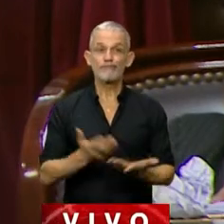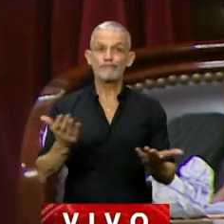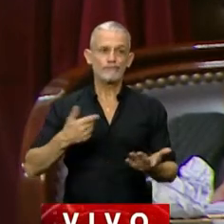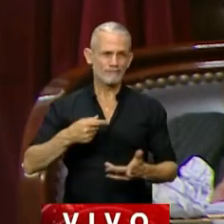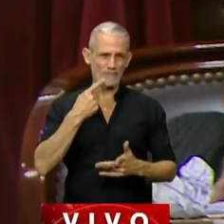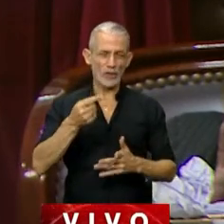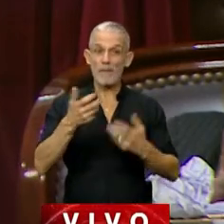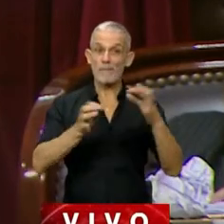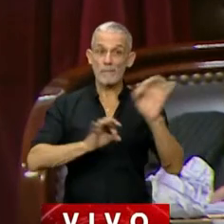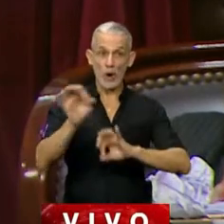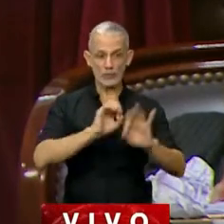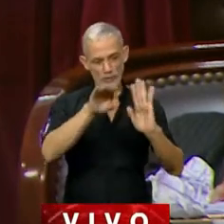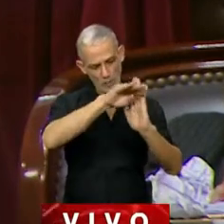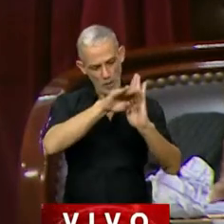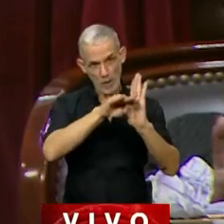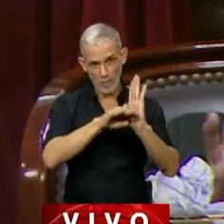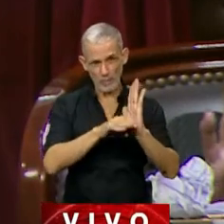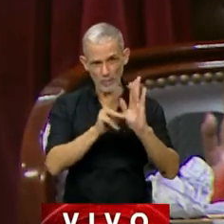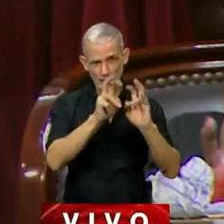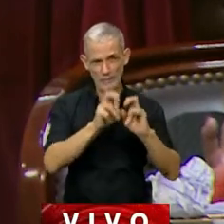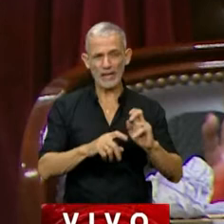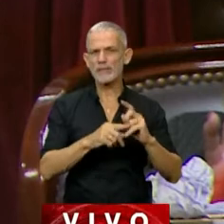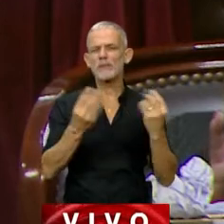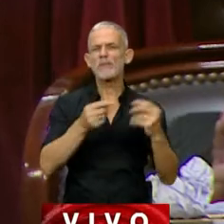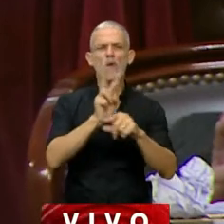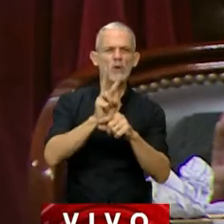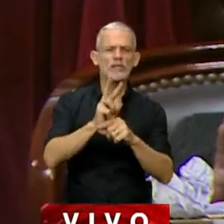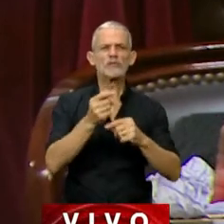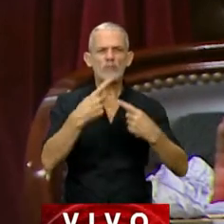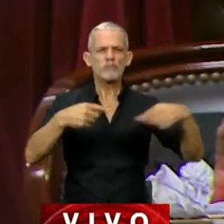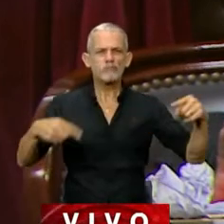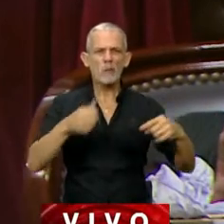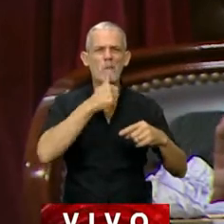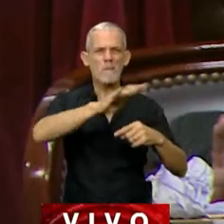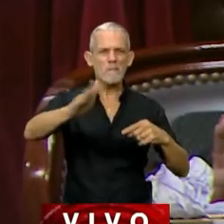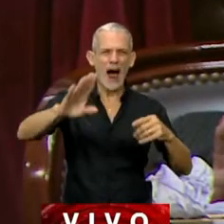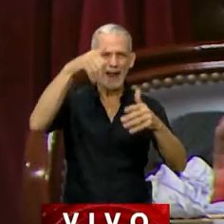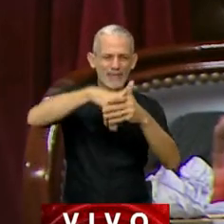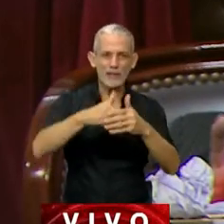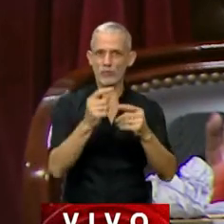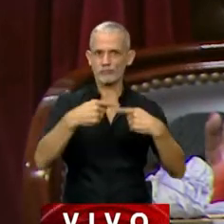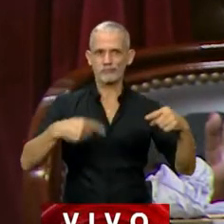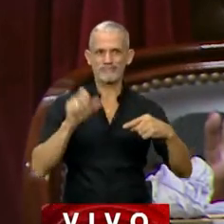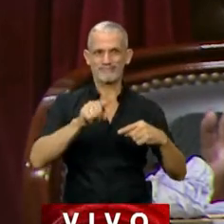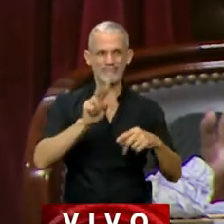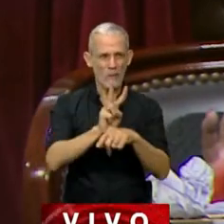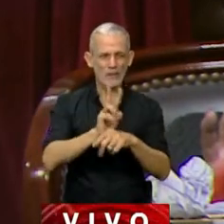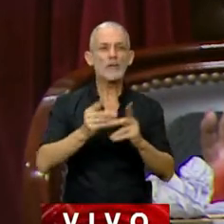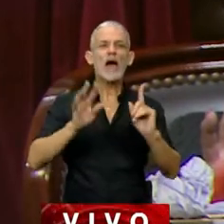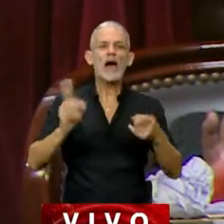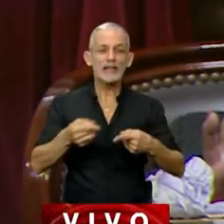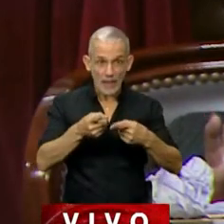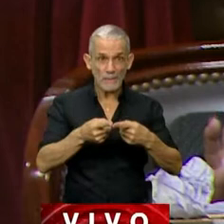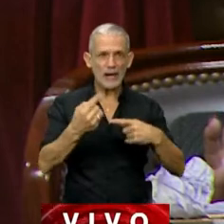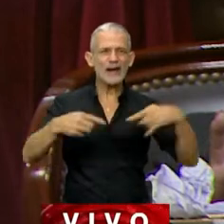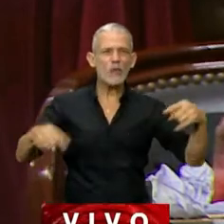Como dije, el proyecto tiene en cuenta múltiples cuestiones que van desde la protección de los bienes marinos hasta la